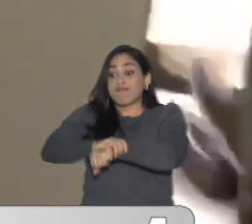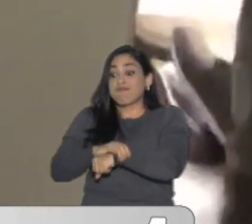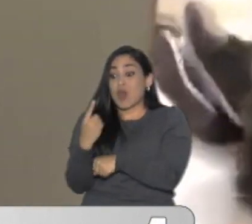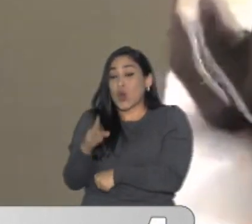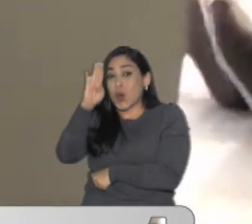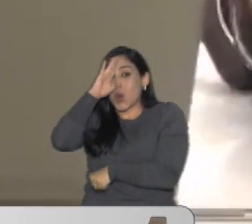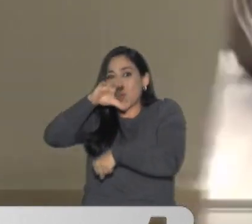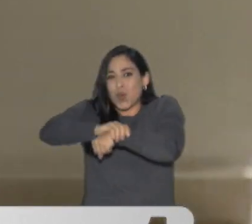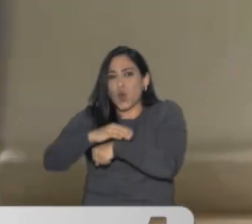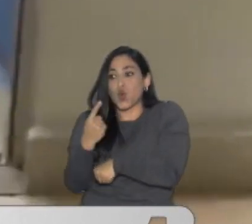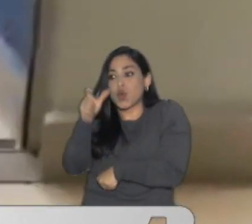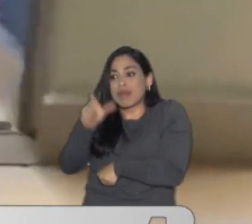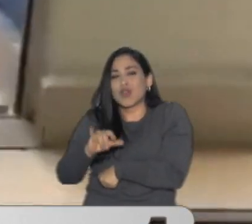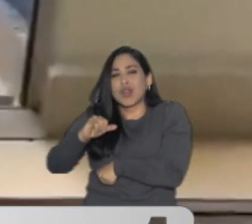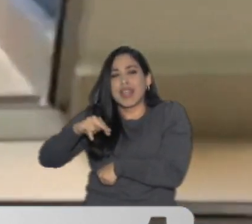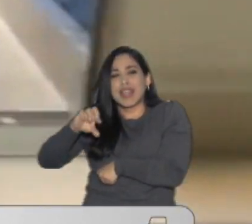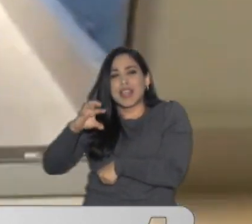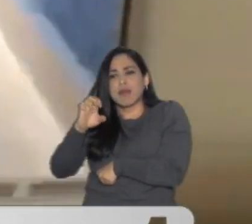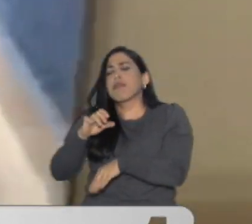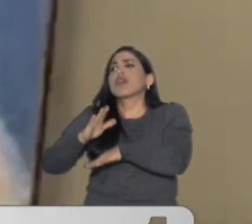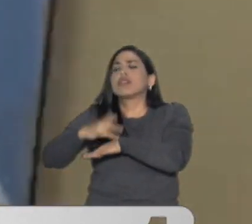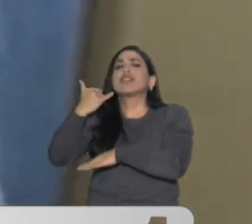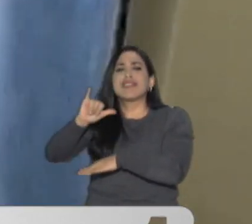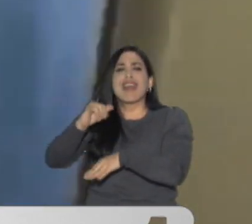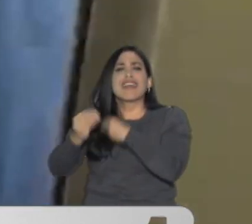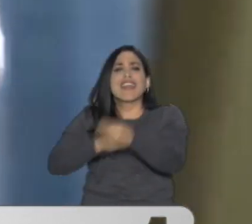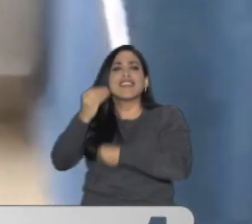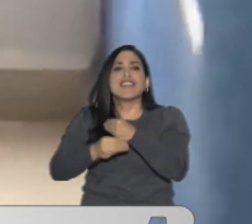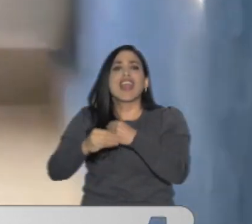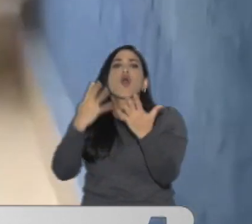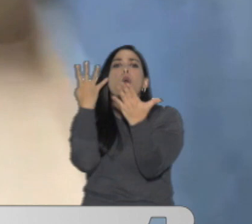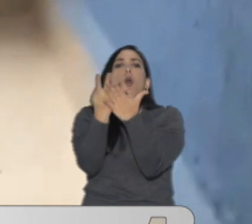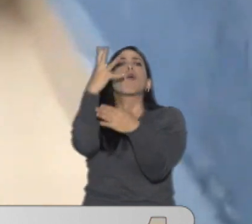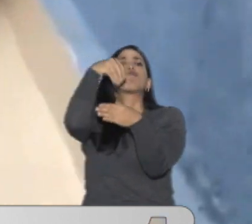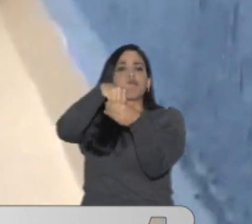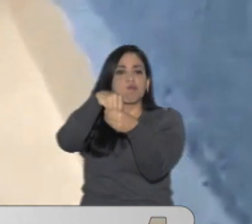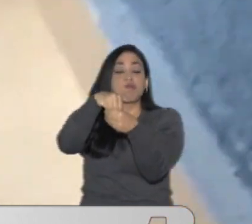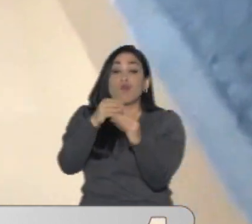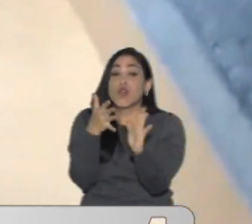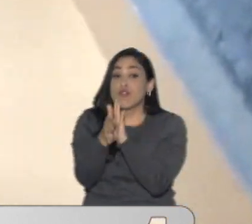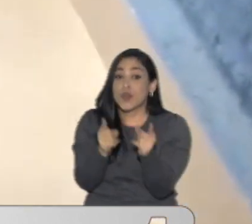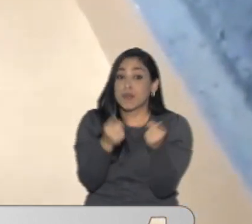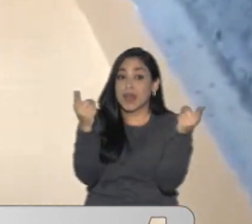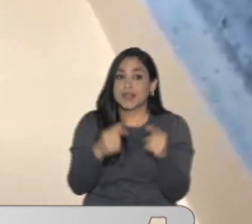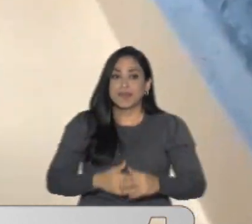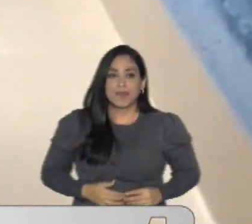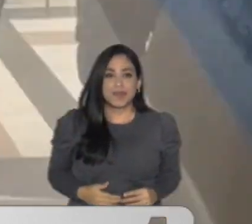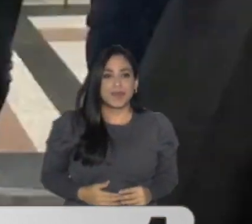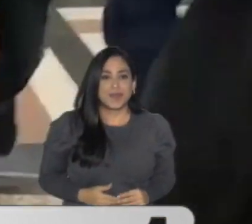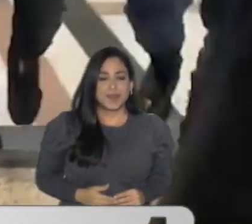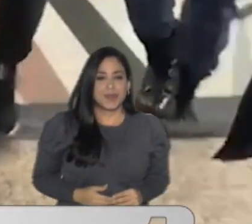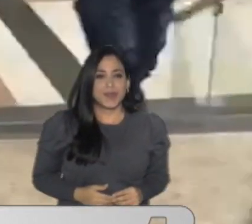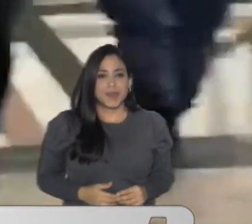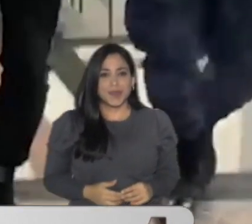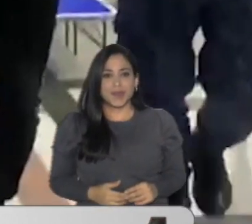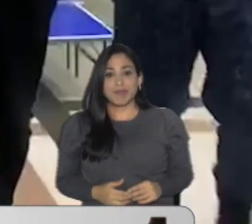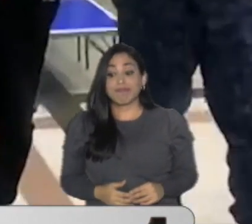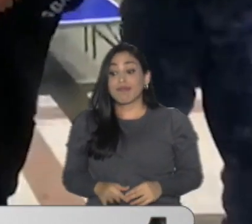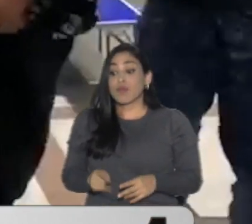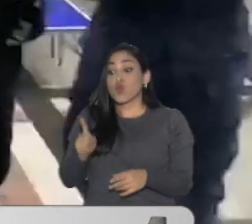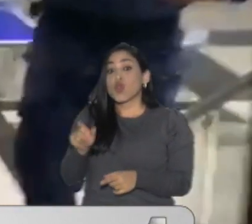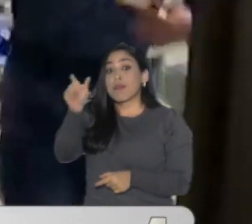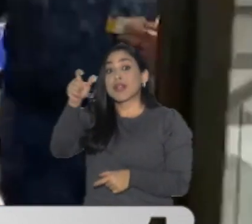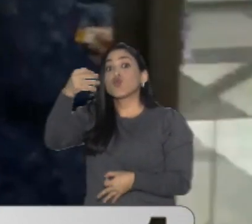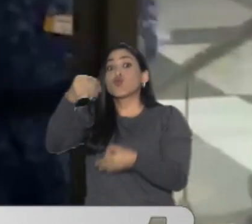esta fuga de alias Matamba, ya se emitió una medida de aseguramiento. En el siguiente informe les cuento. Un juez de